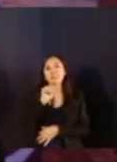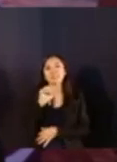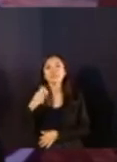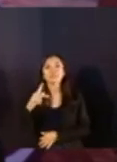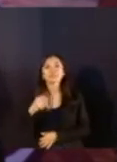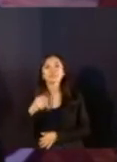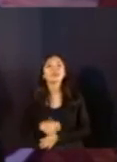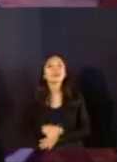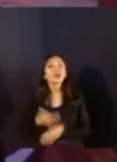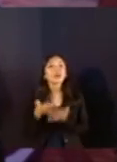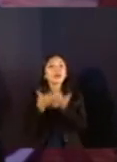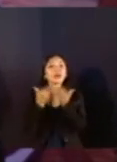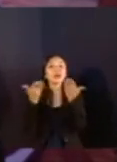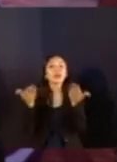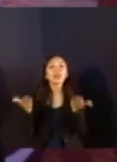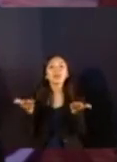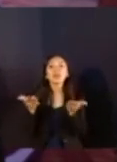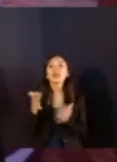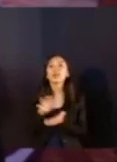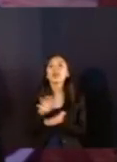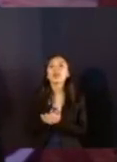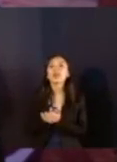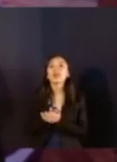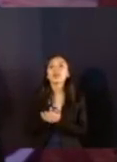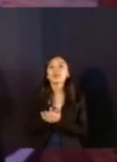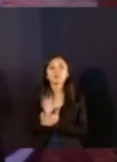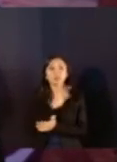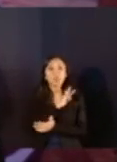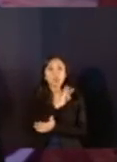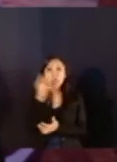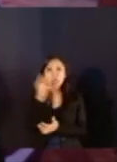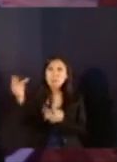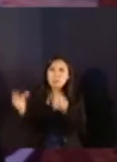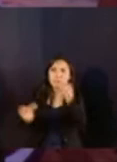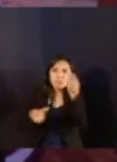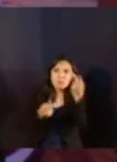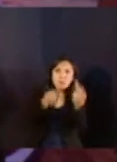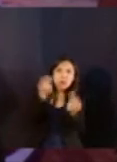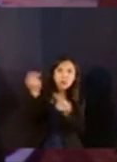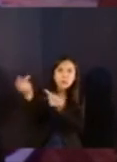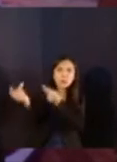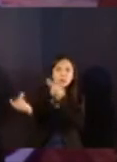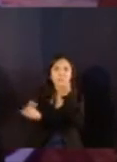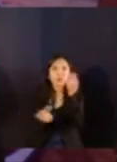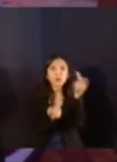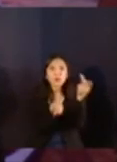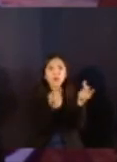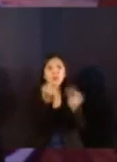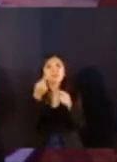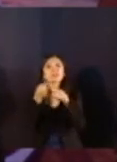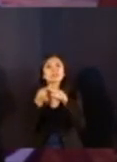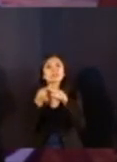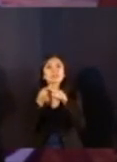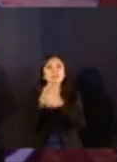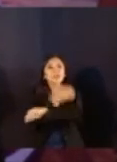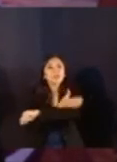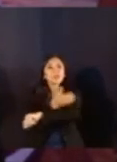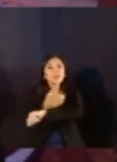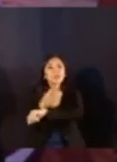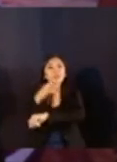Vamos a abrir un espacio a preguntas de manera abierta. Está el compañero César, el